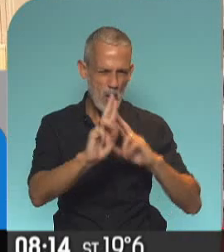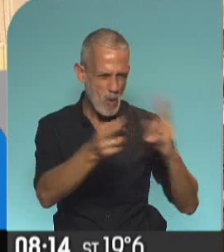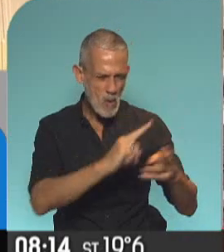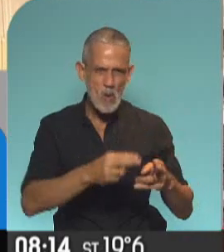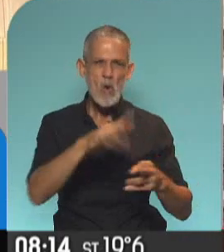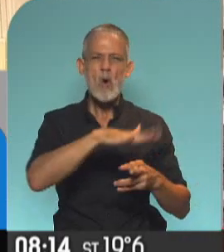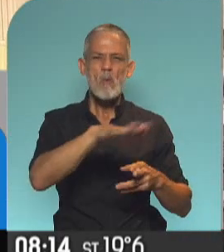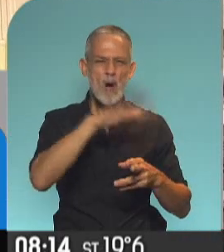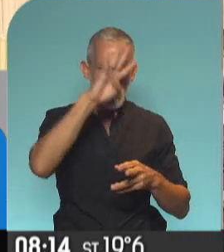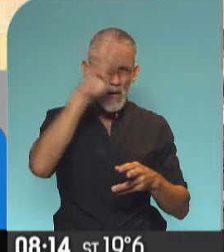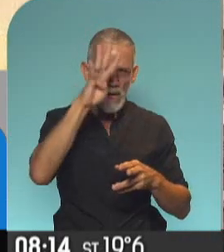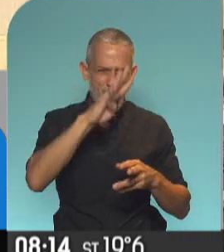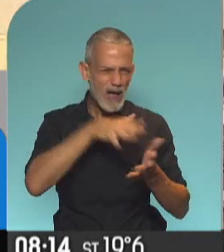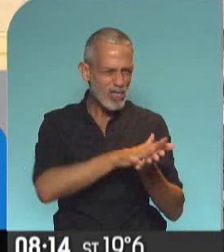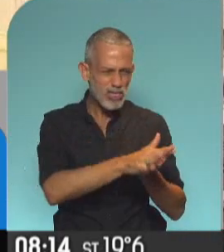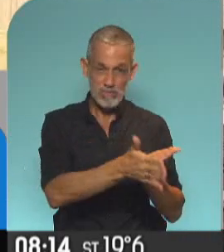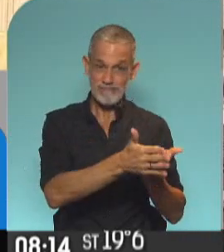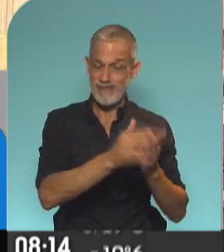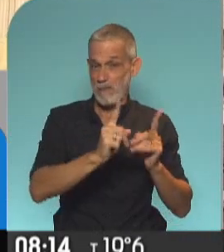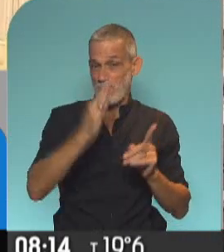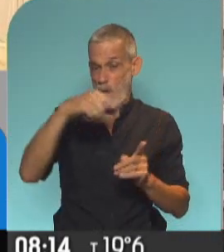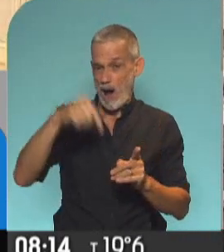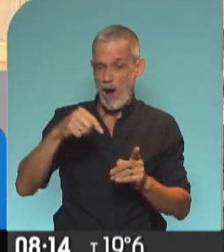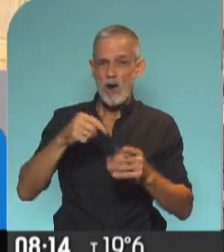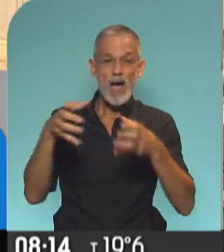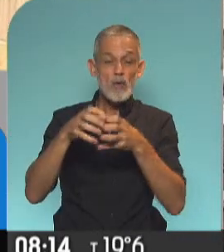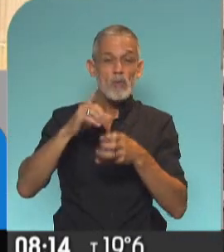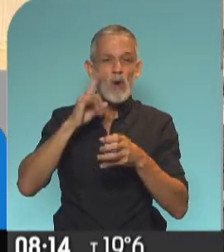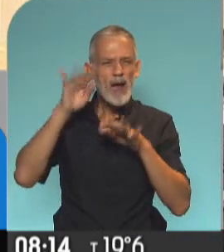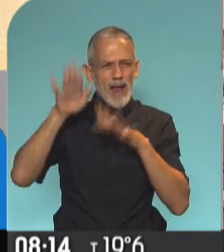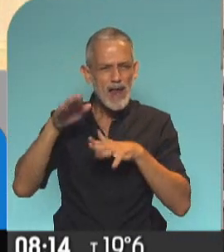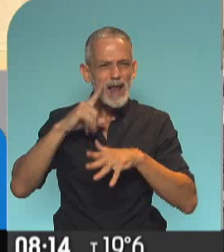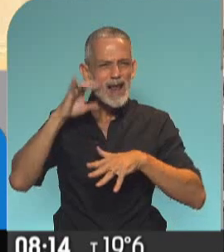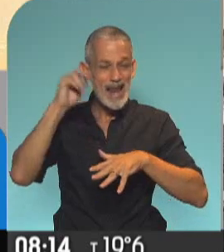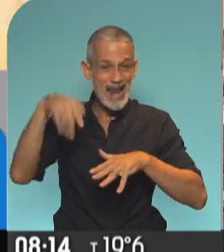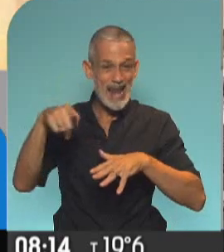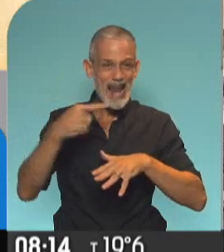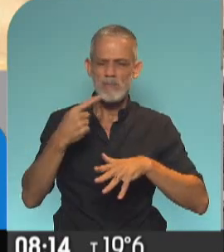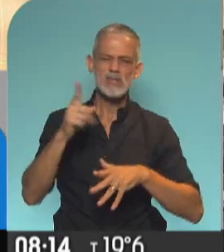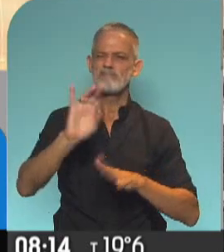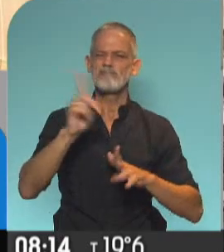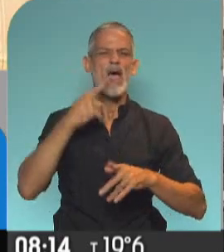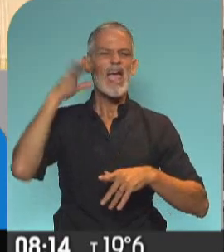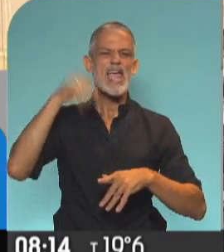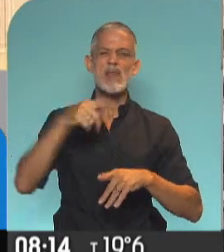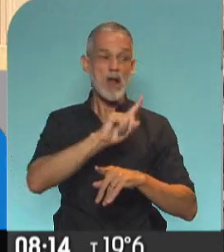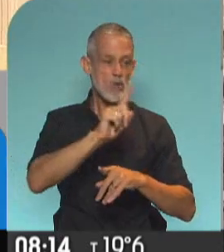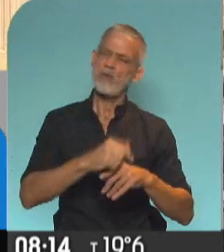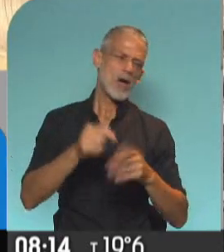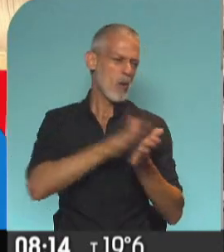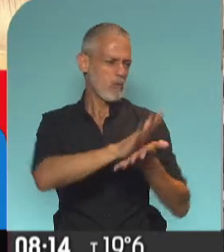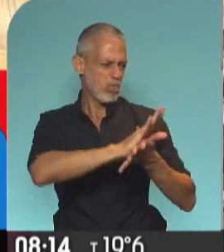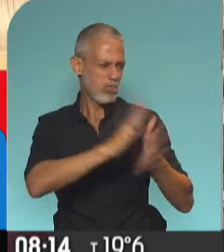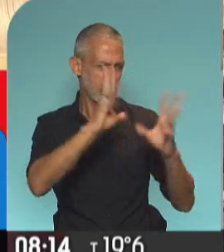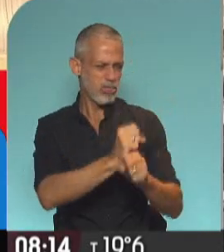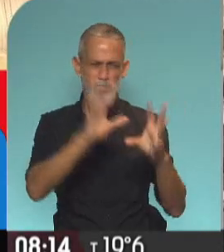los pueblos originarios, o cuando ahora mismo grupos islámicos llegan y dicen lo que no sea islámico hay que destruirlo, y uno habrá